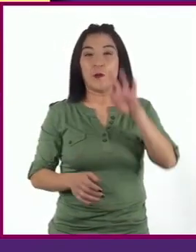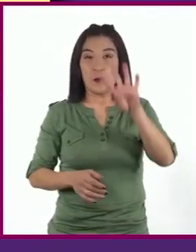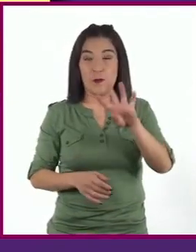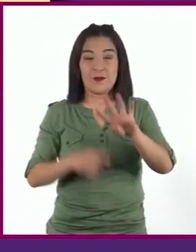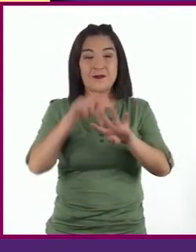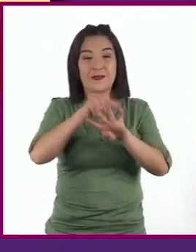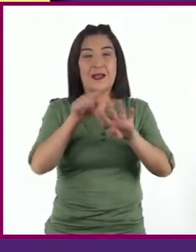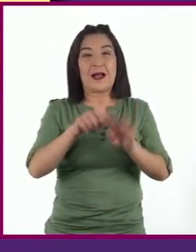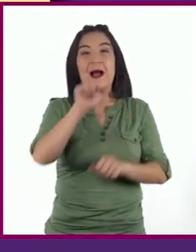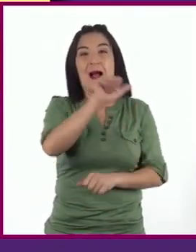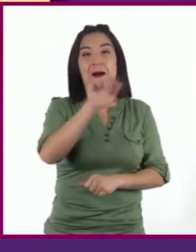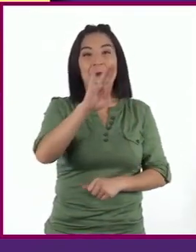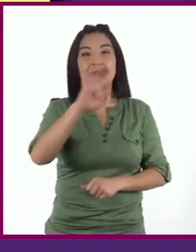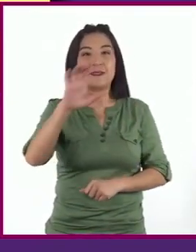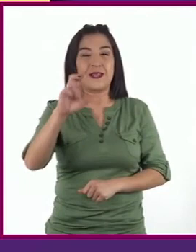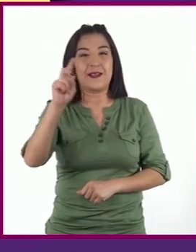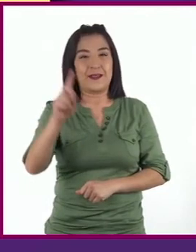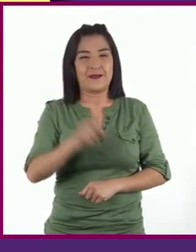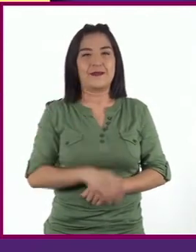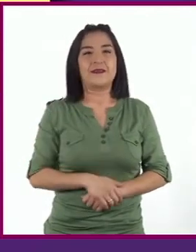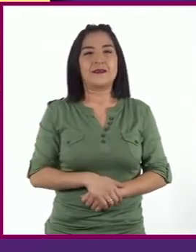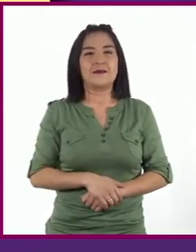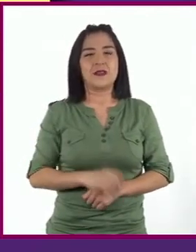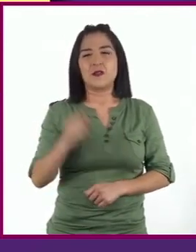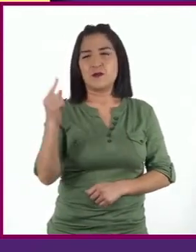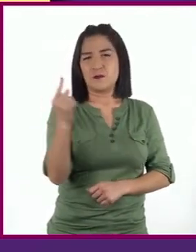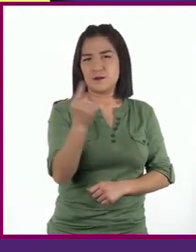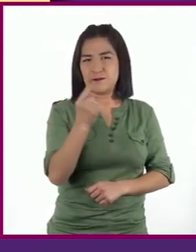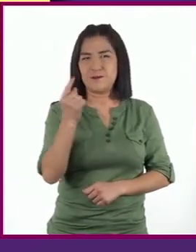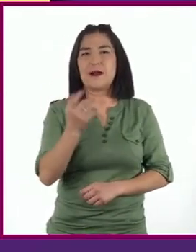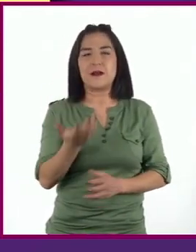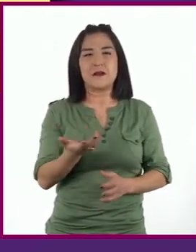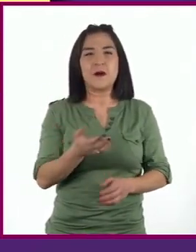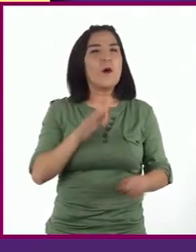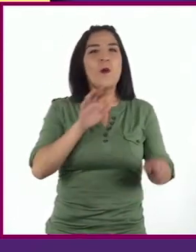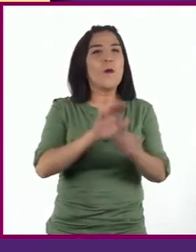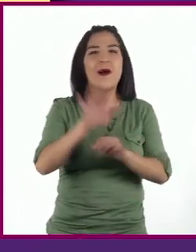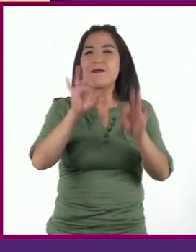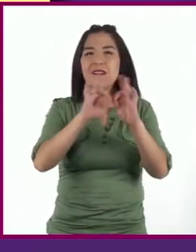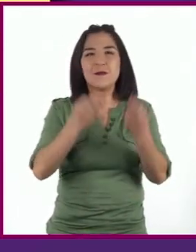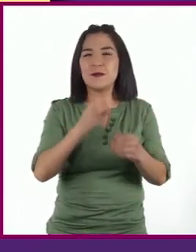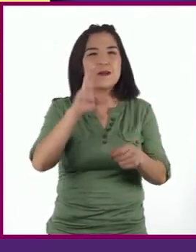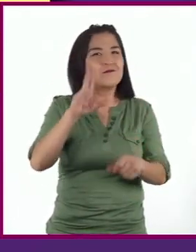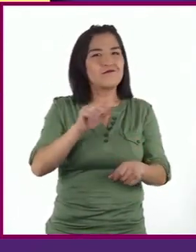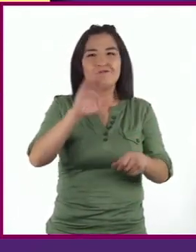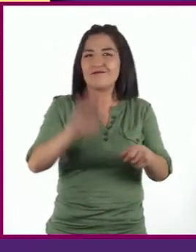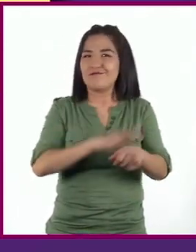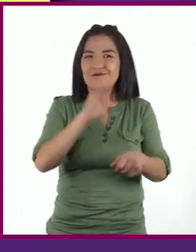opciones, al rotarlas, ¿qué figura no corresponde con las demás?